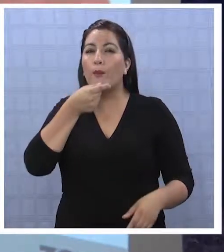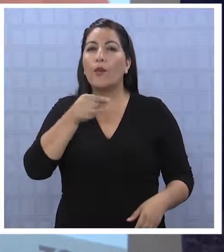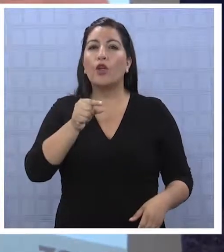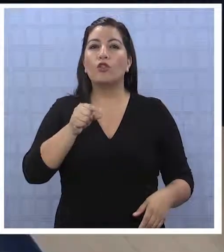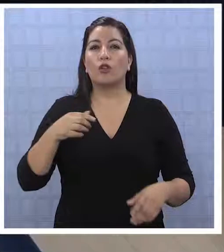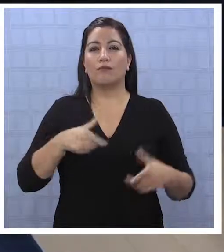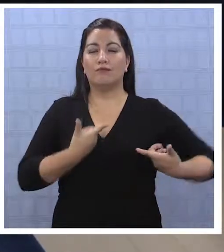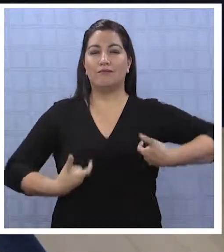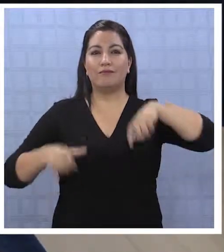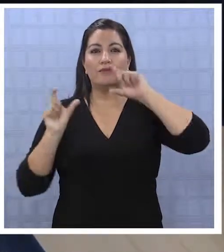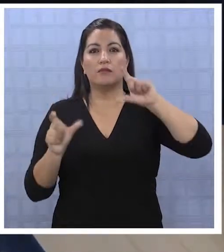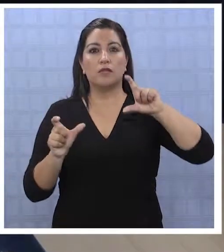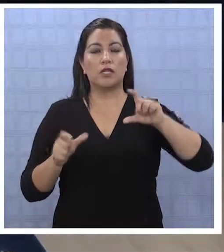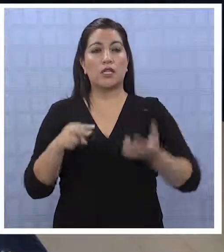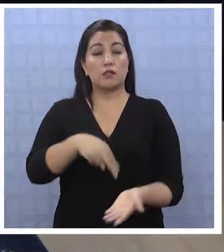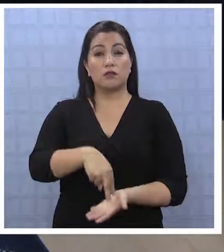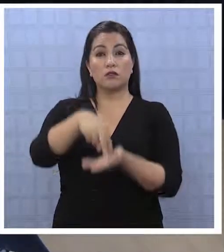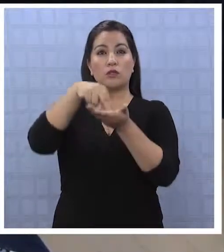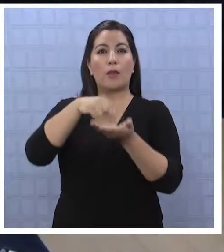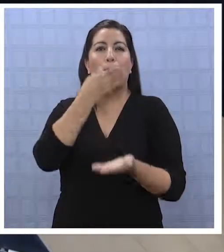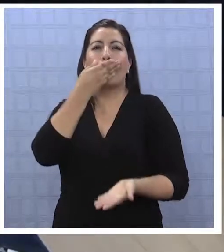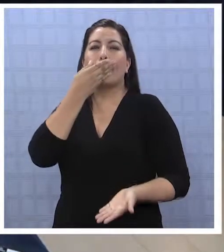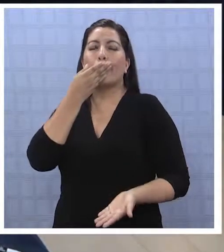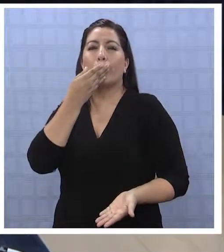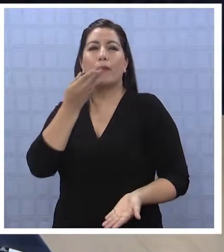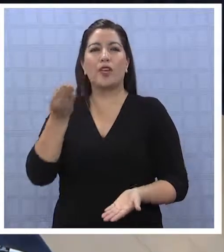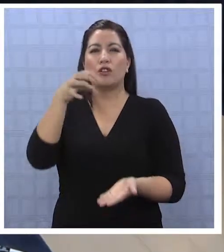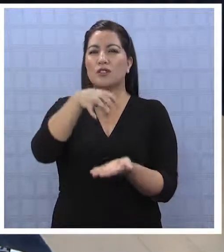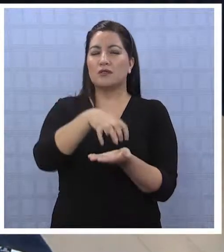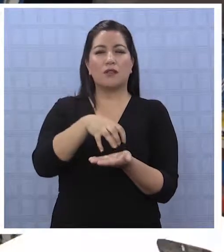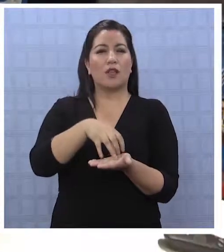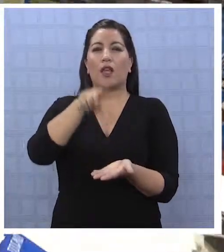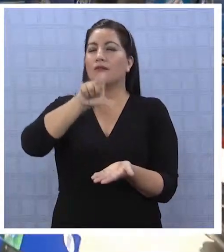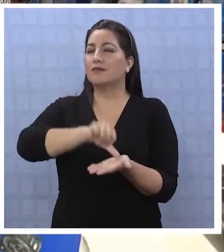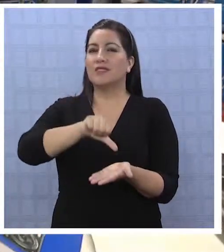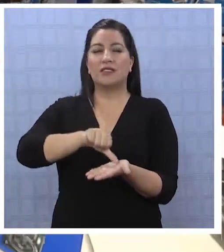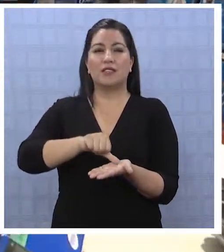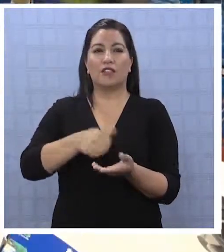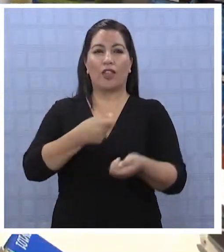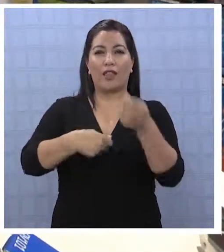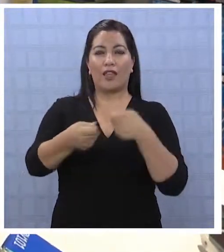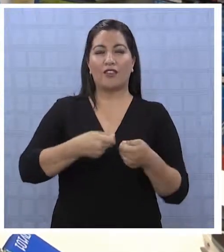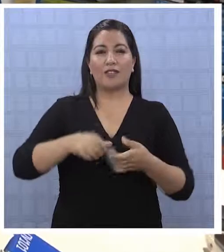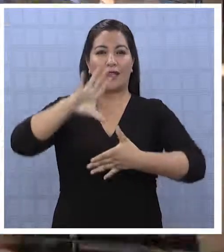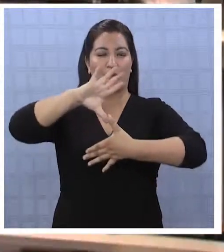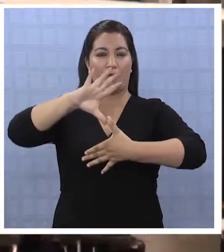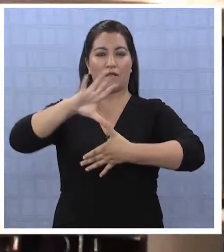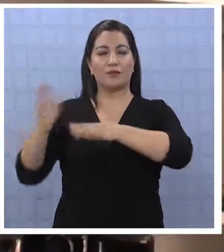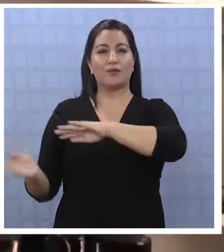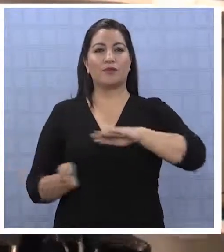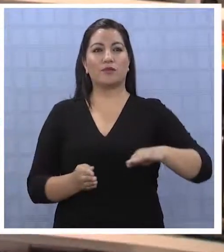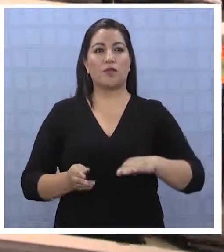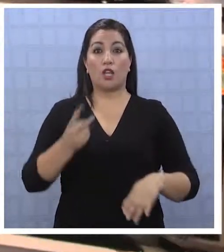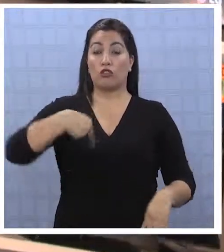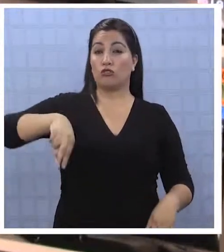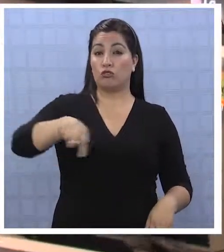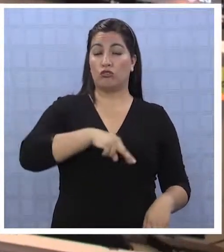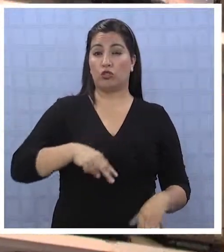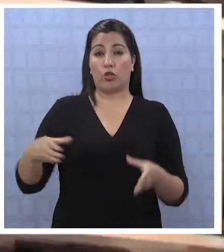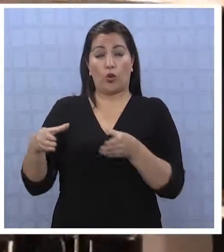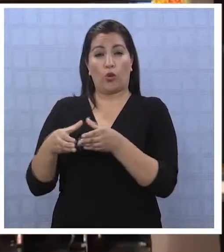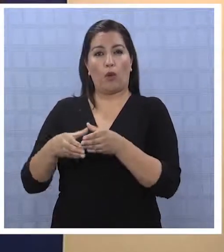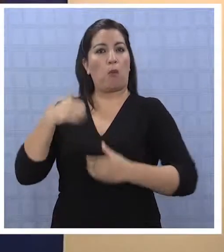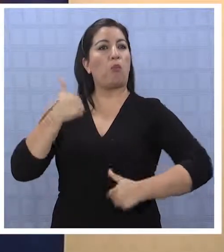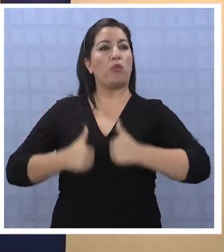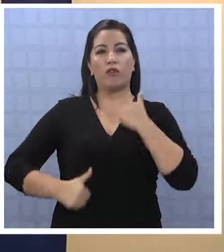sea está destinada a ser el mejor centro de negocios en América Latina la gestión ha sido muy buena hemos sido muy profesionales